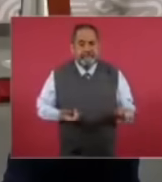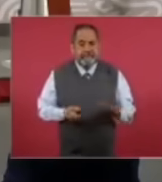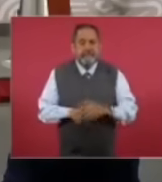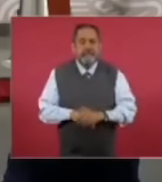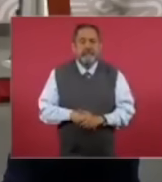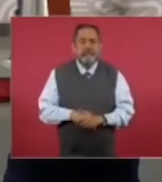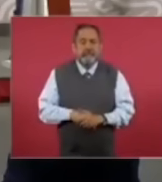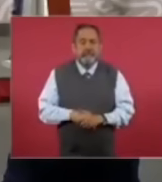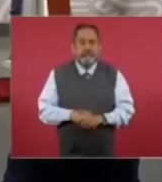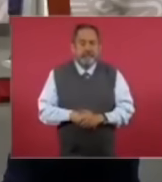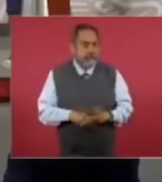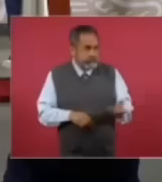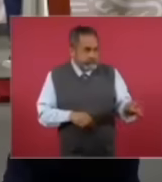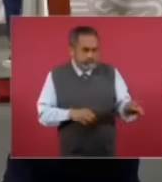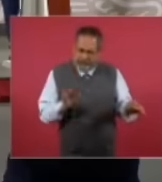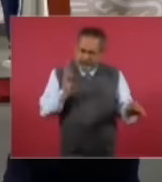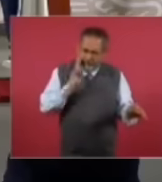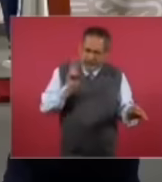Si es legal